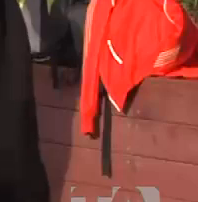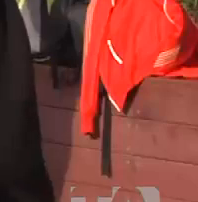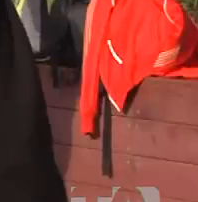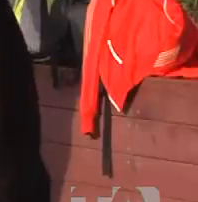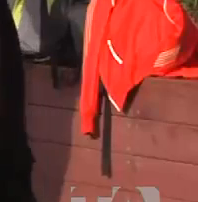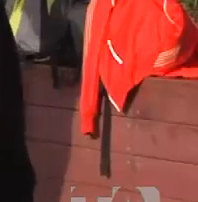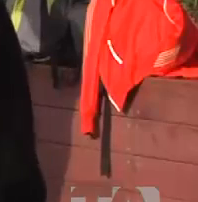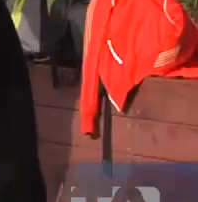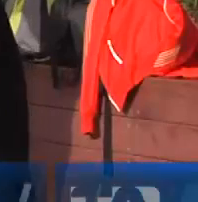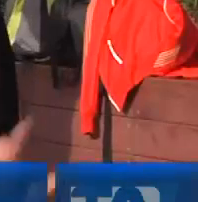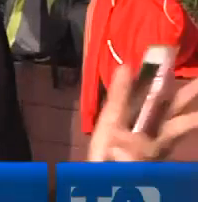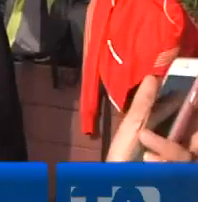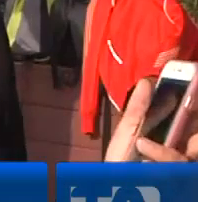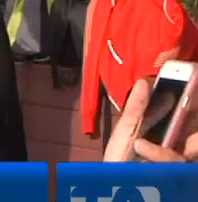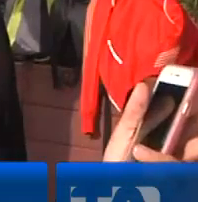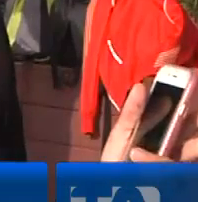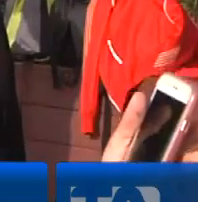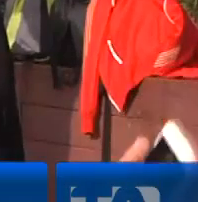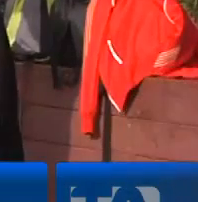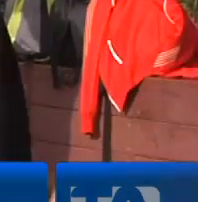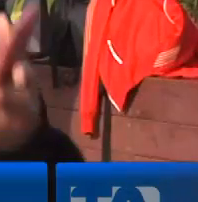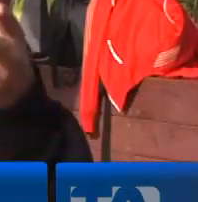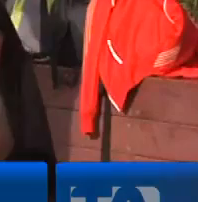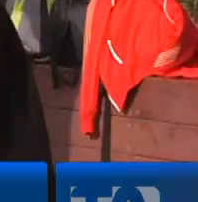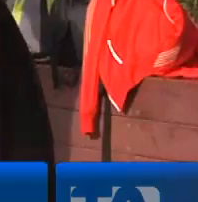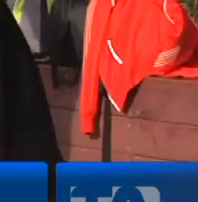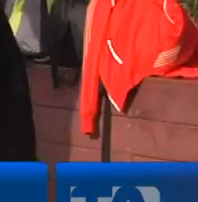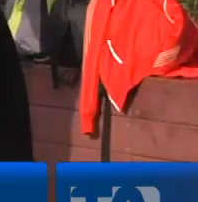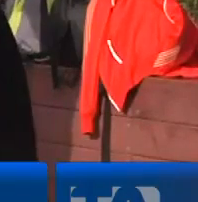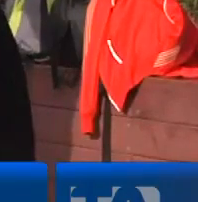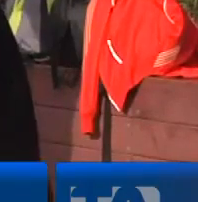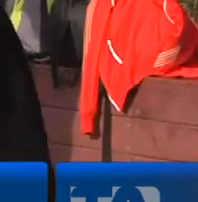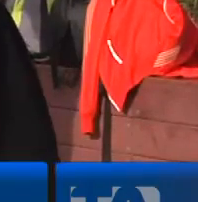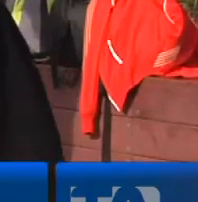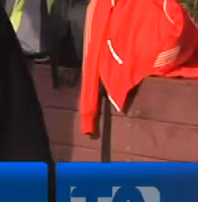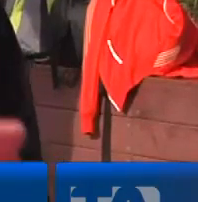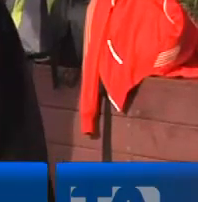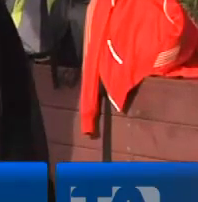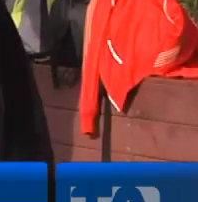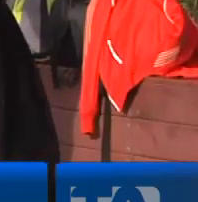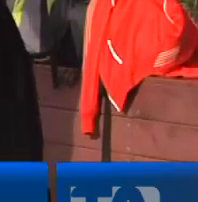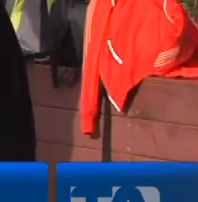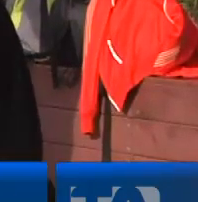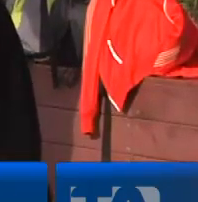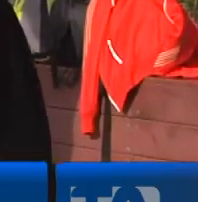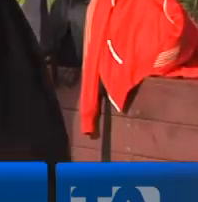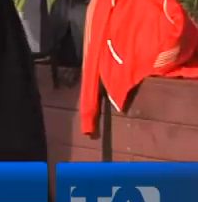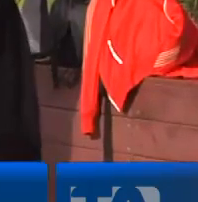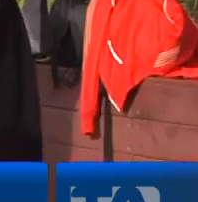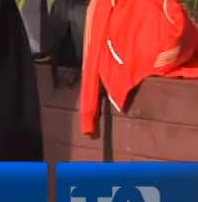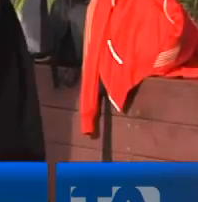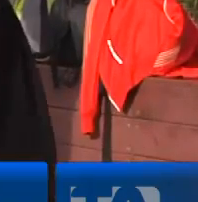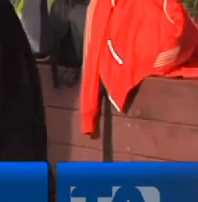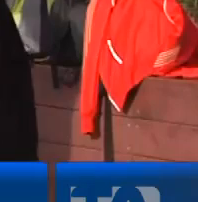¿Qué tal, compañeras, amigos televidentes? Muy buenos días, que tengan un excelente martes a iniciar con mucha energía este día.